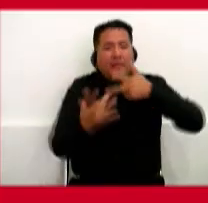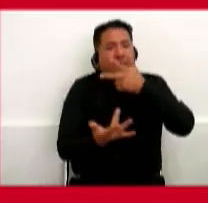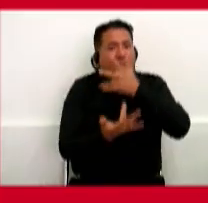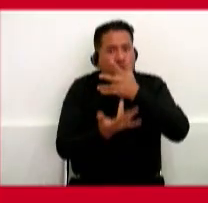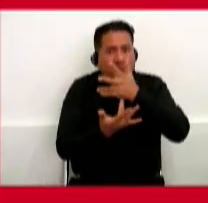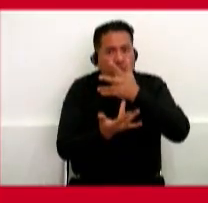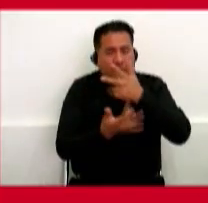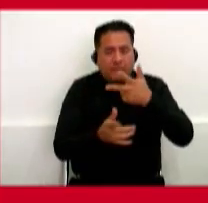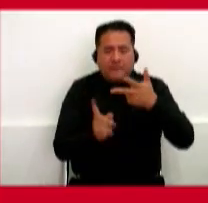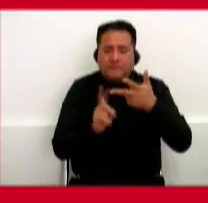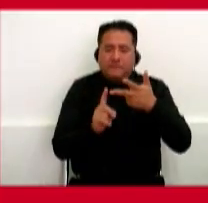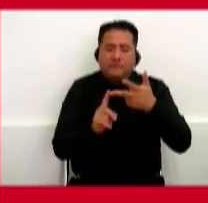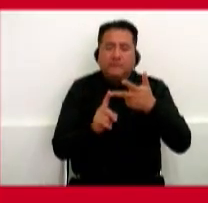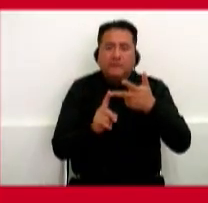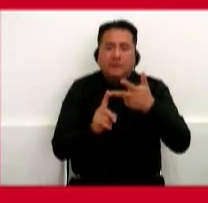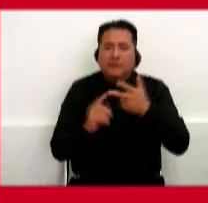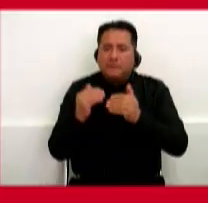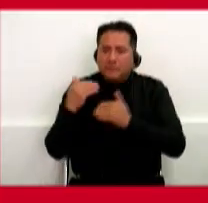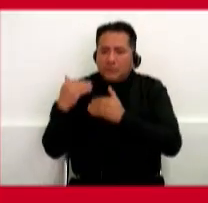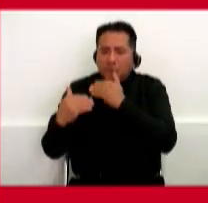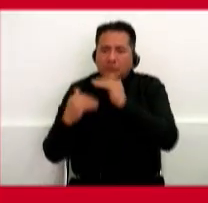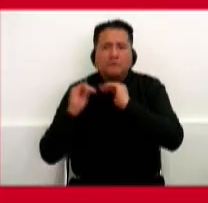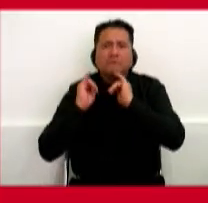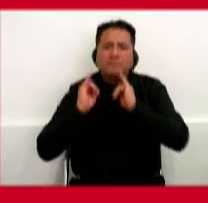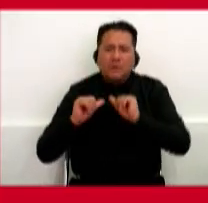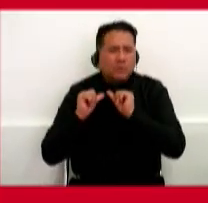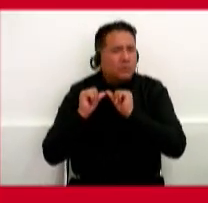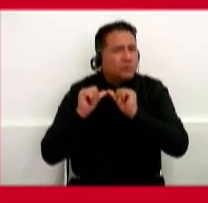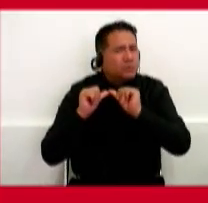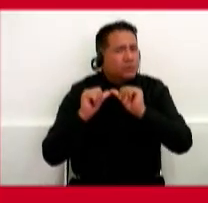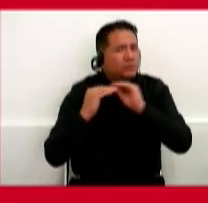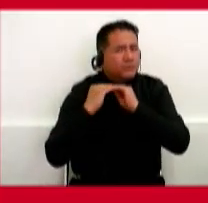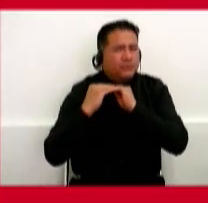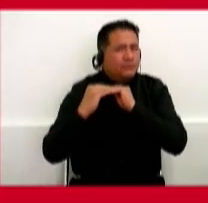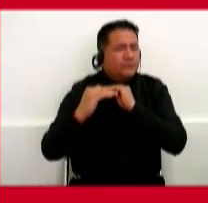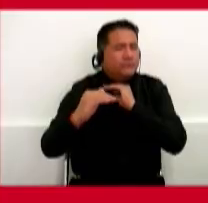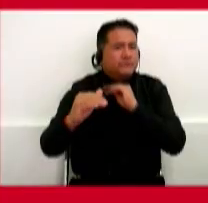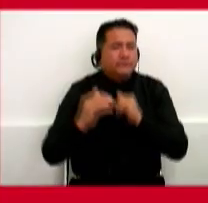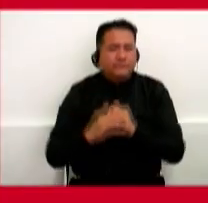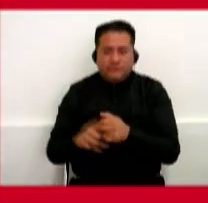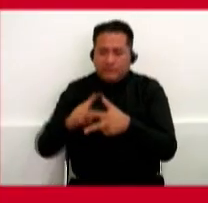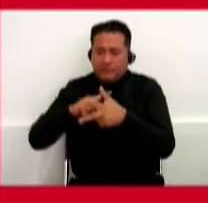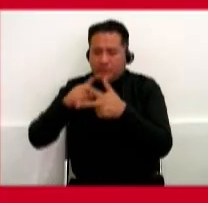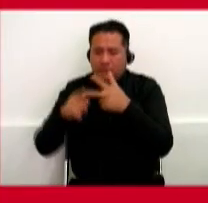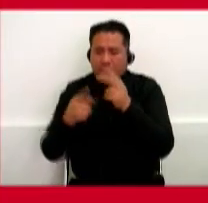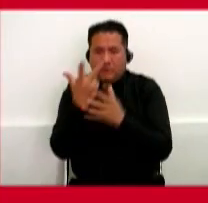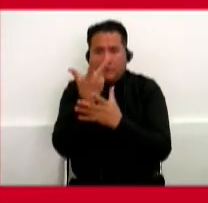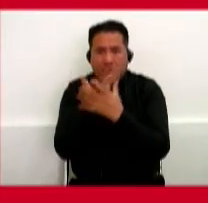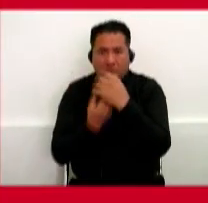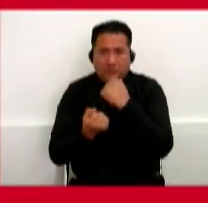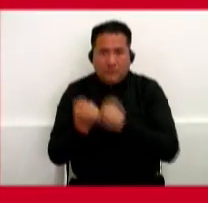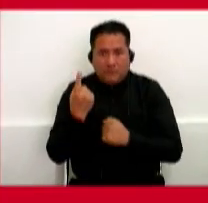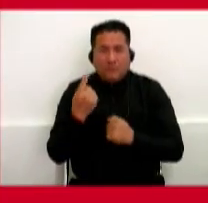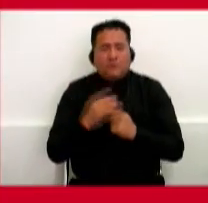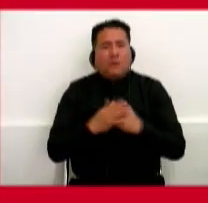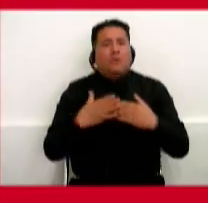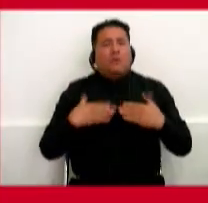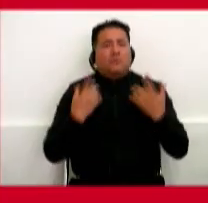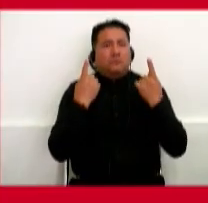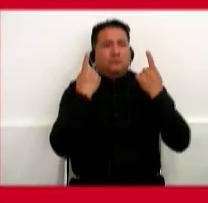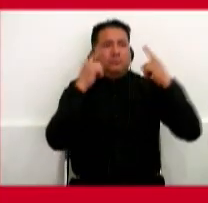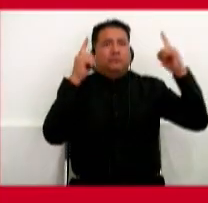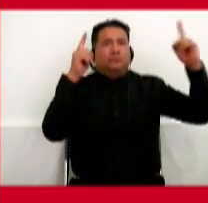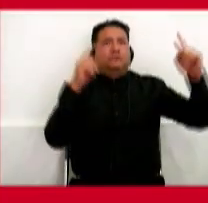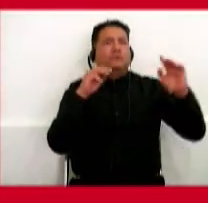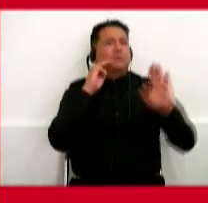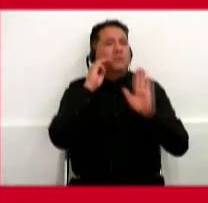Y 3, procesos estandarizados. Y con eso lograr un modelo integrado óptimo de